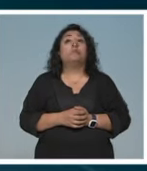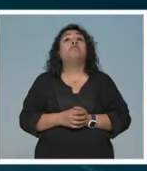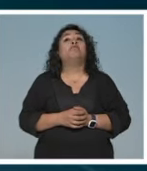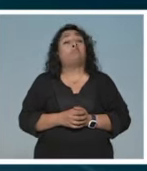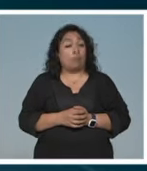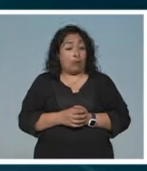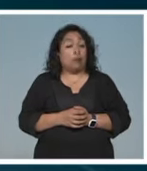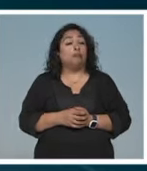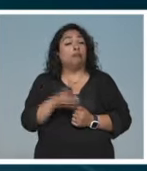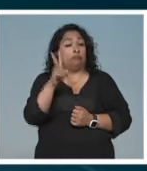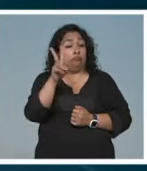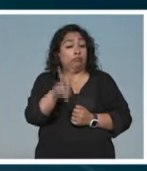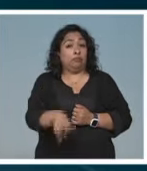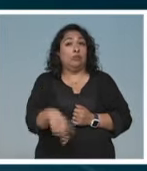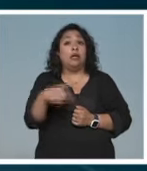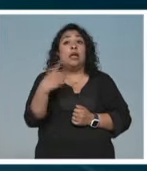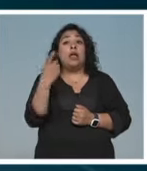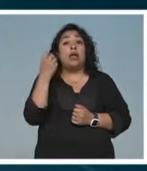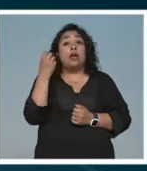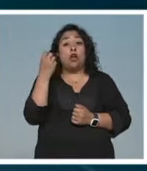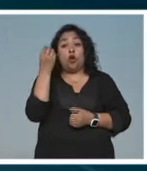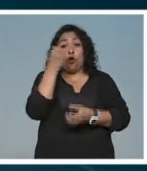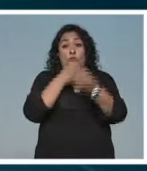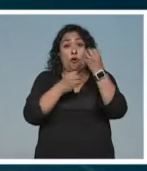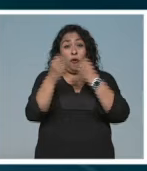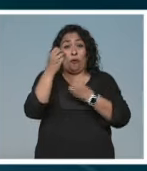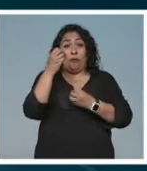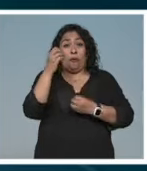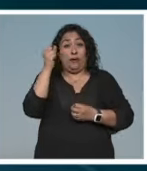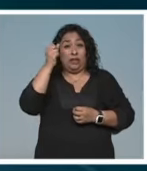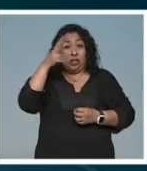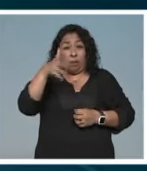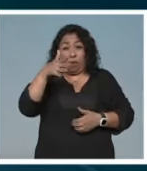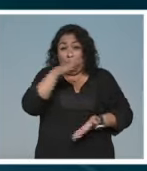Bueno, no cabe duda que la obra de Shakespeare es inagotable. Esta